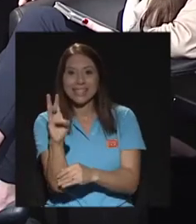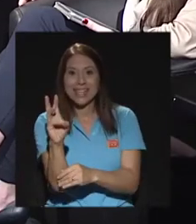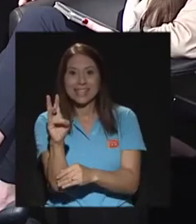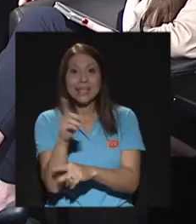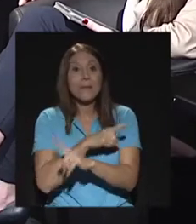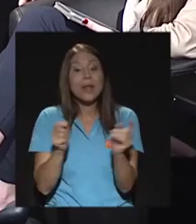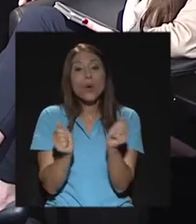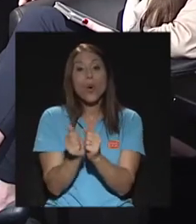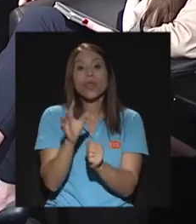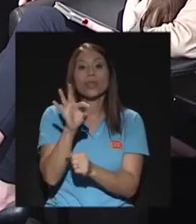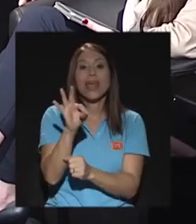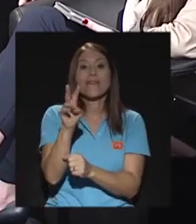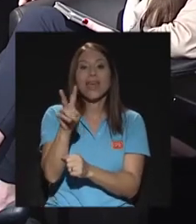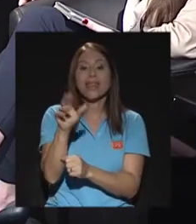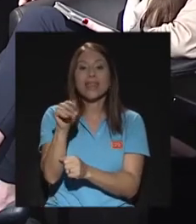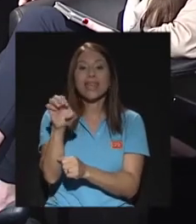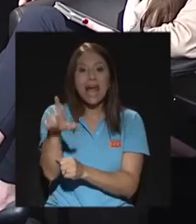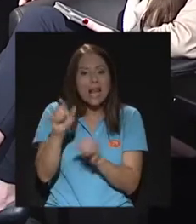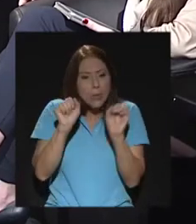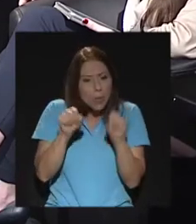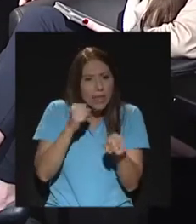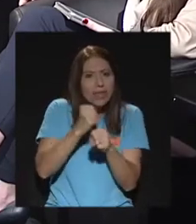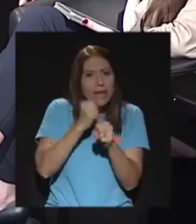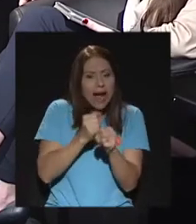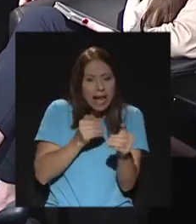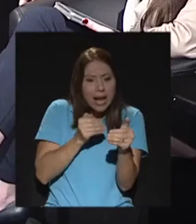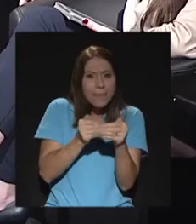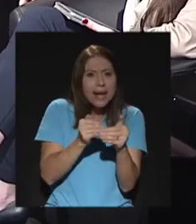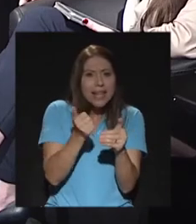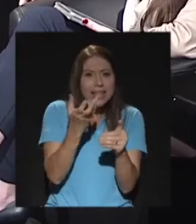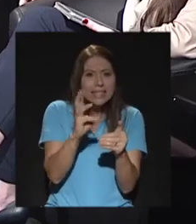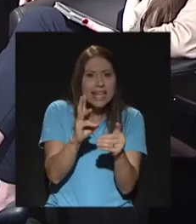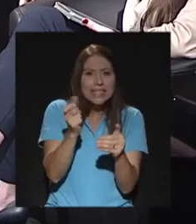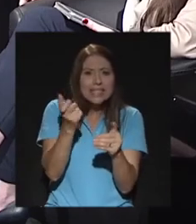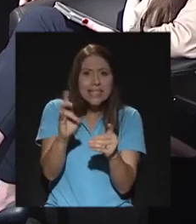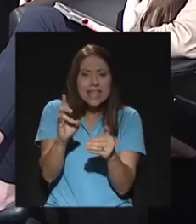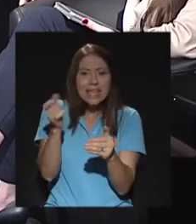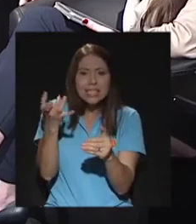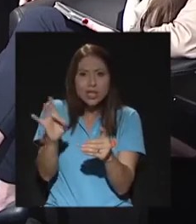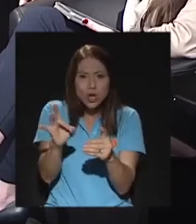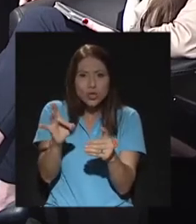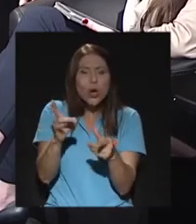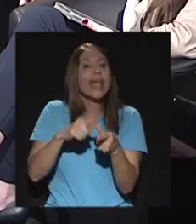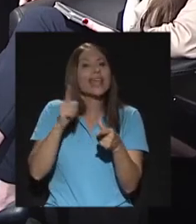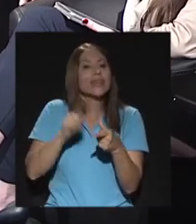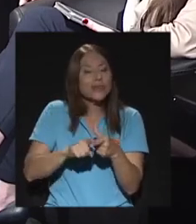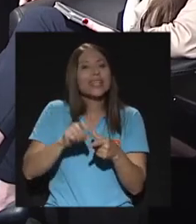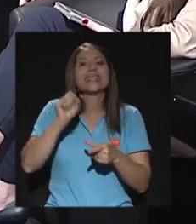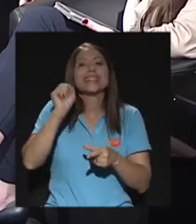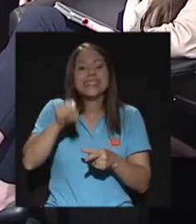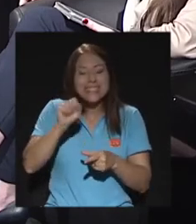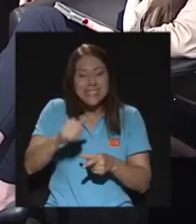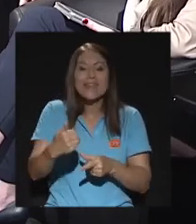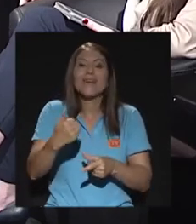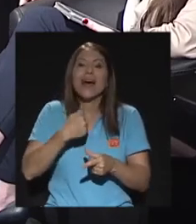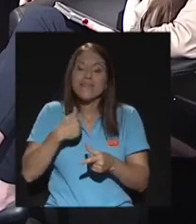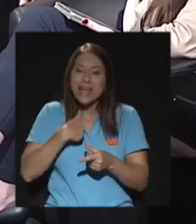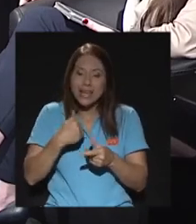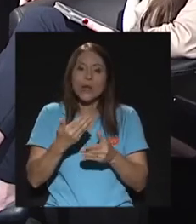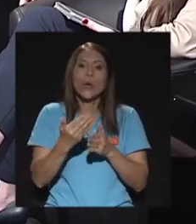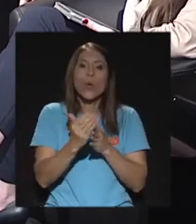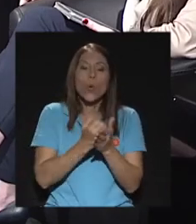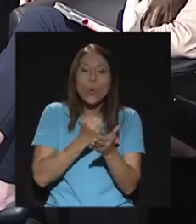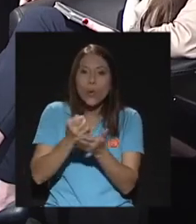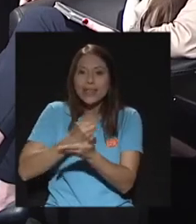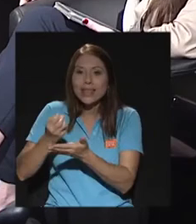par del 16, o a la par del 17, o a la par del 18. Entonces, lo que va a pasar, sí va a haber un dividendo, sí va a haber un dividendo. Va a